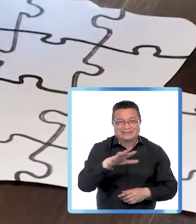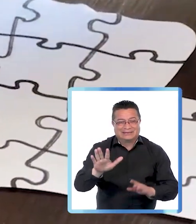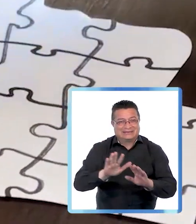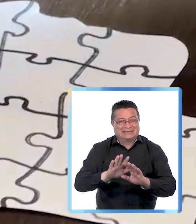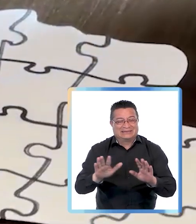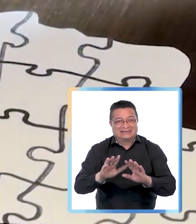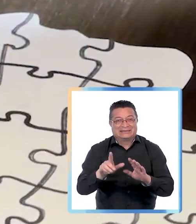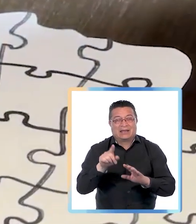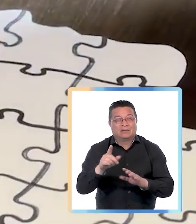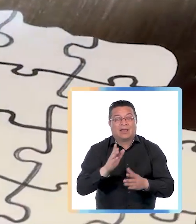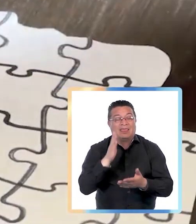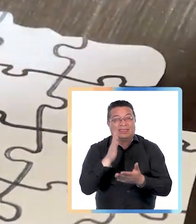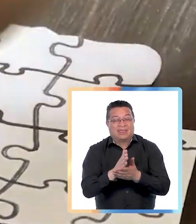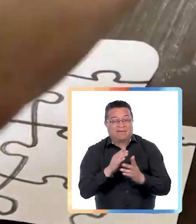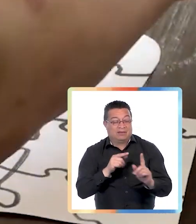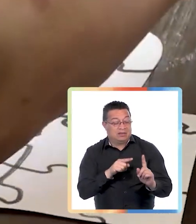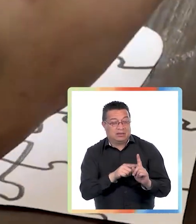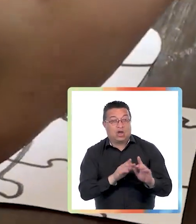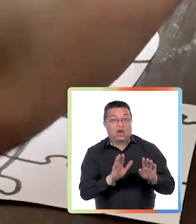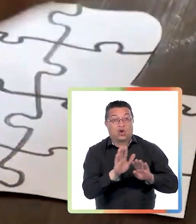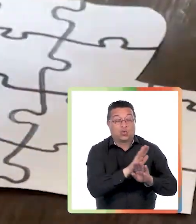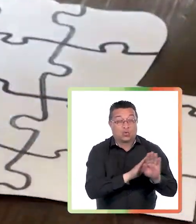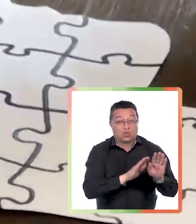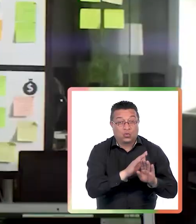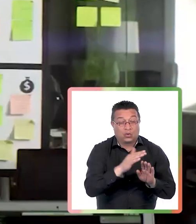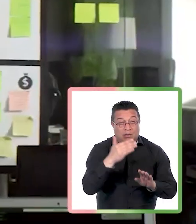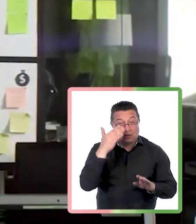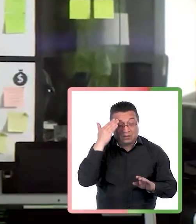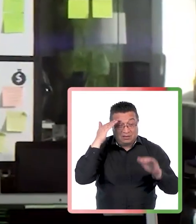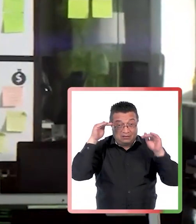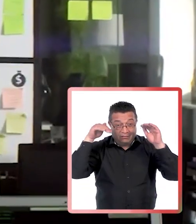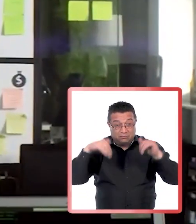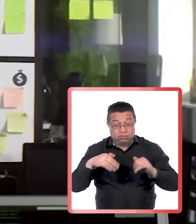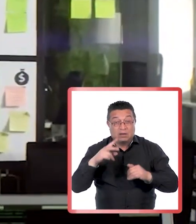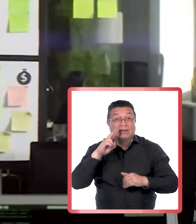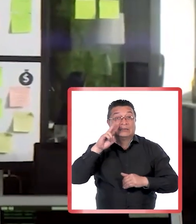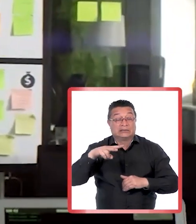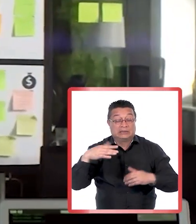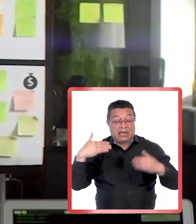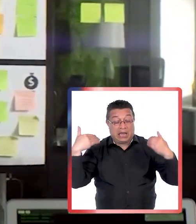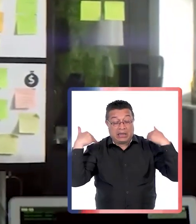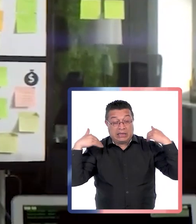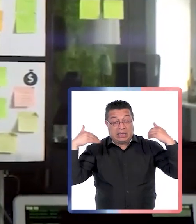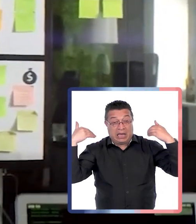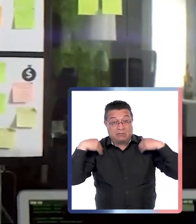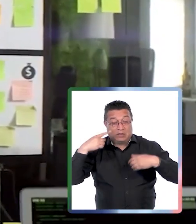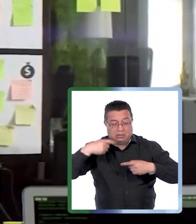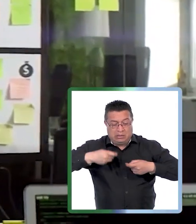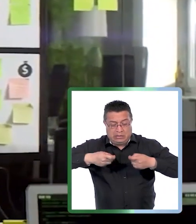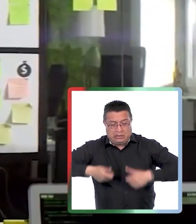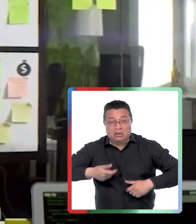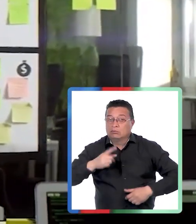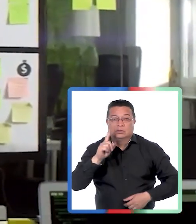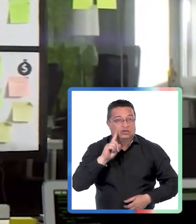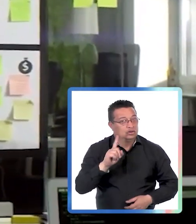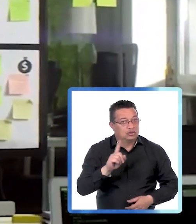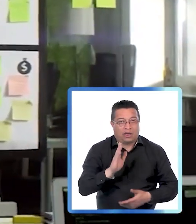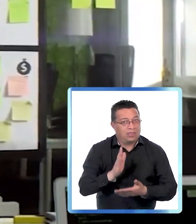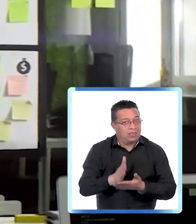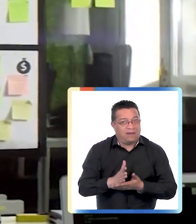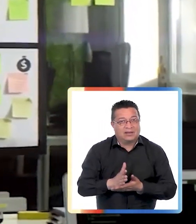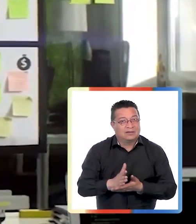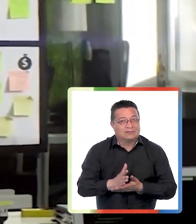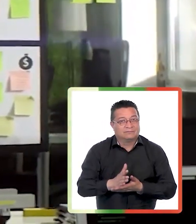nadie debería cuidar un paciente con demencia sin el entrenamiento necesario.